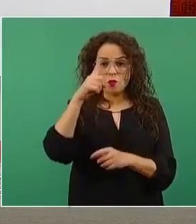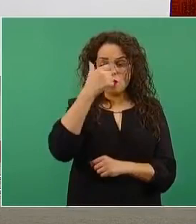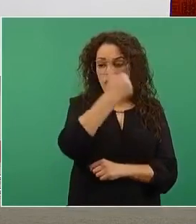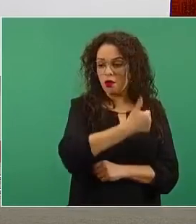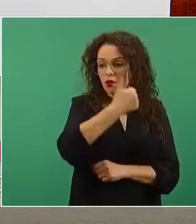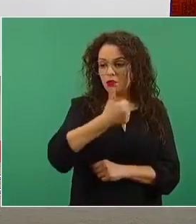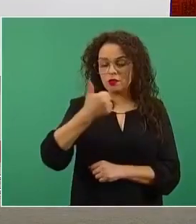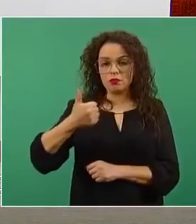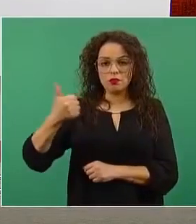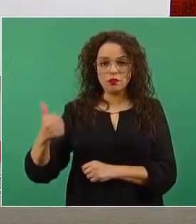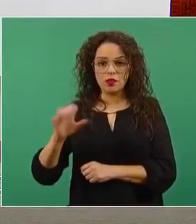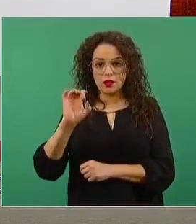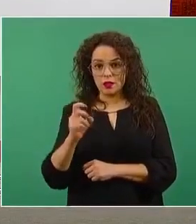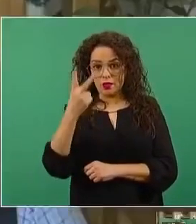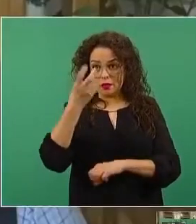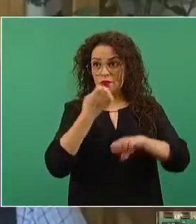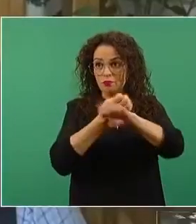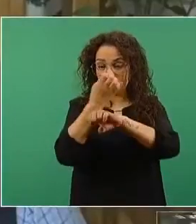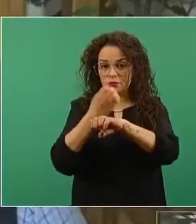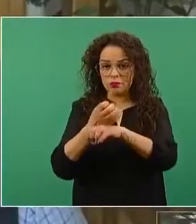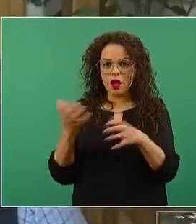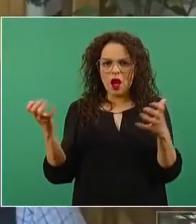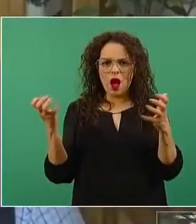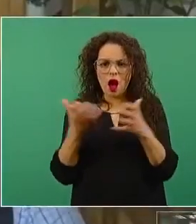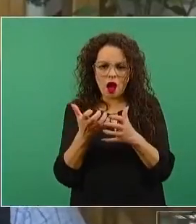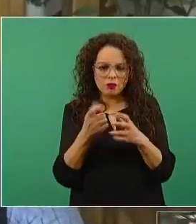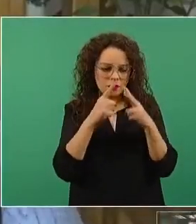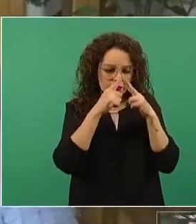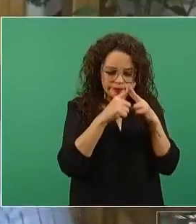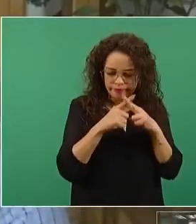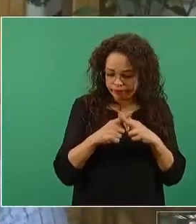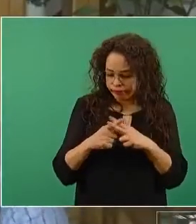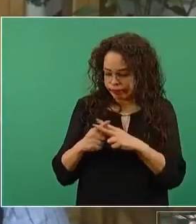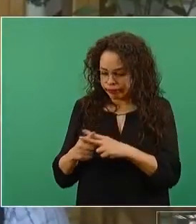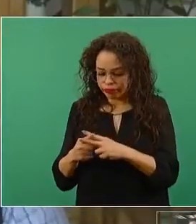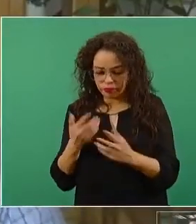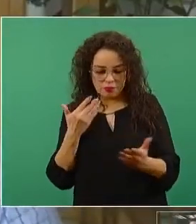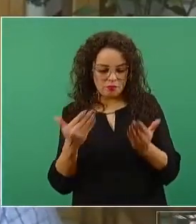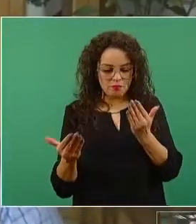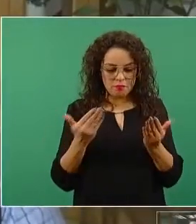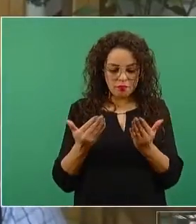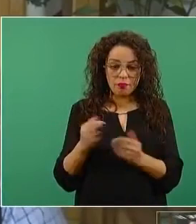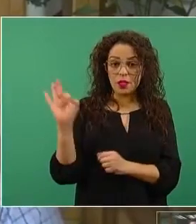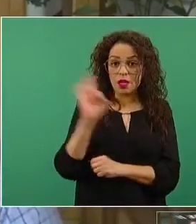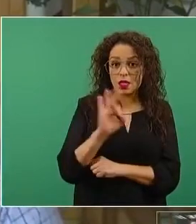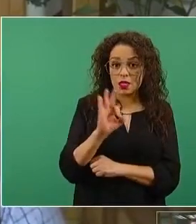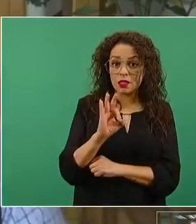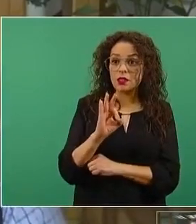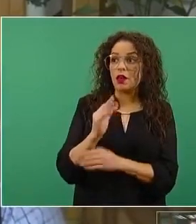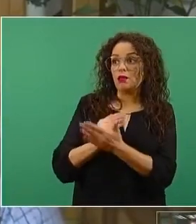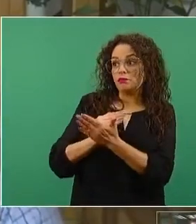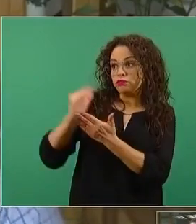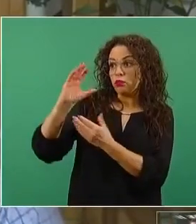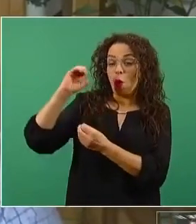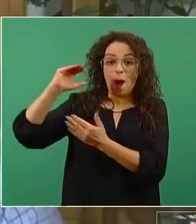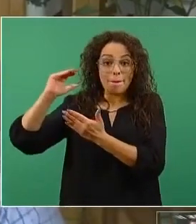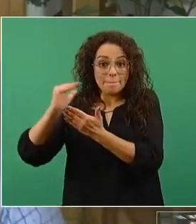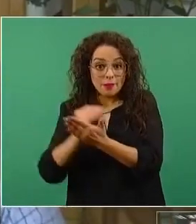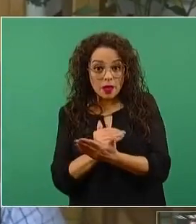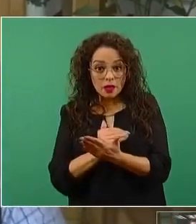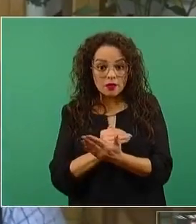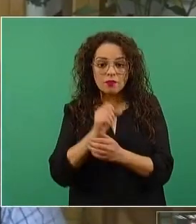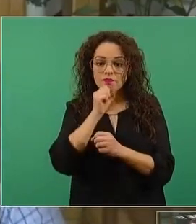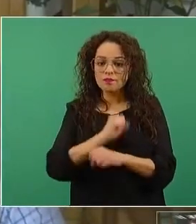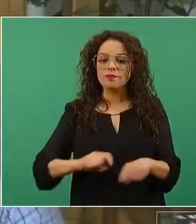32 entidades federativas y por lo tanto, si este número se incrementa o disminuye, también le genera